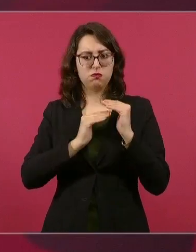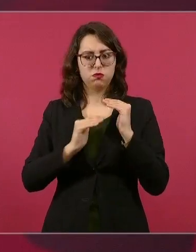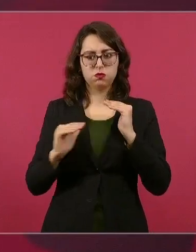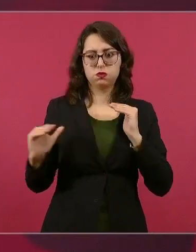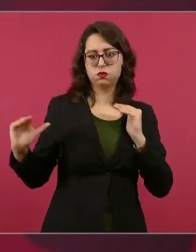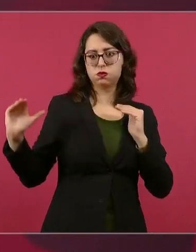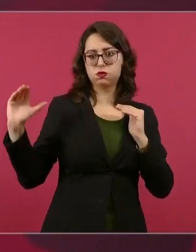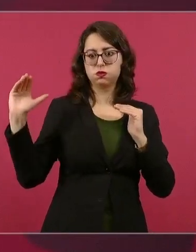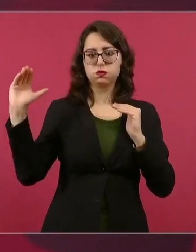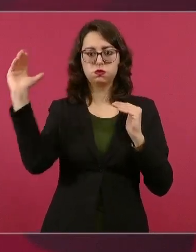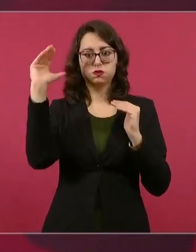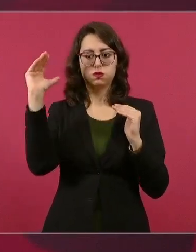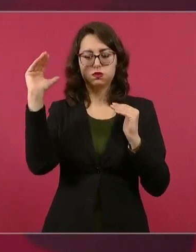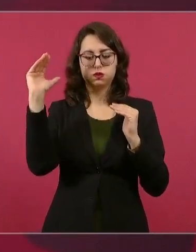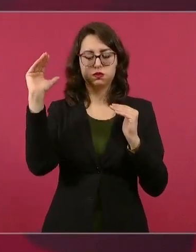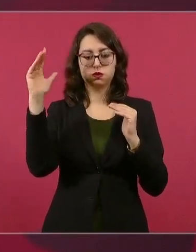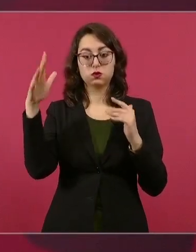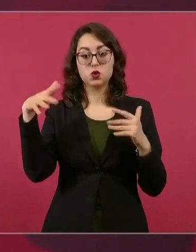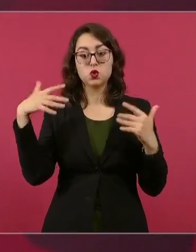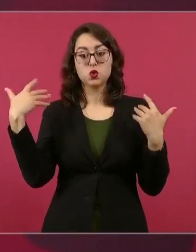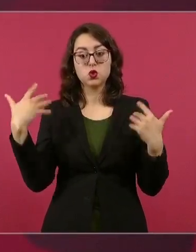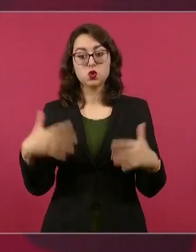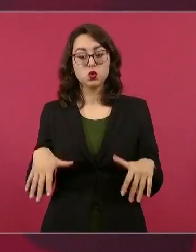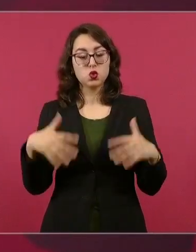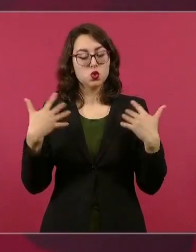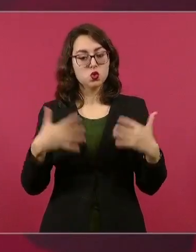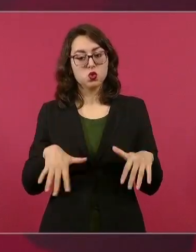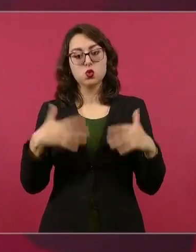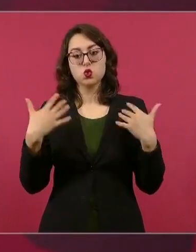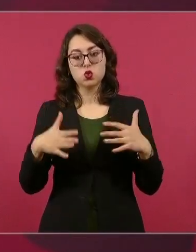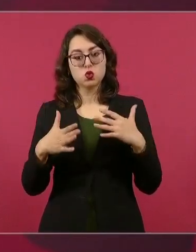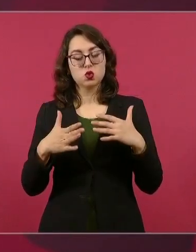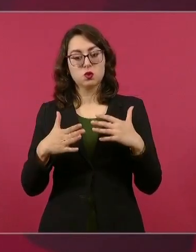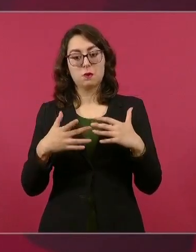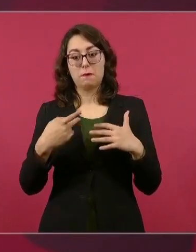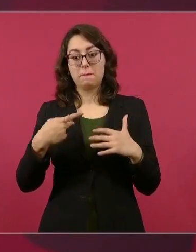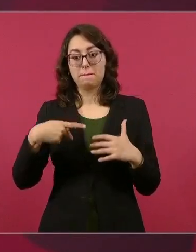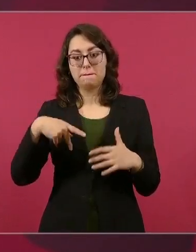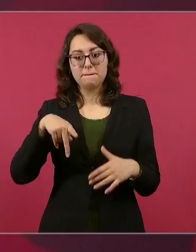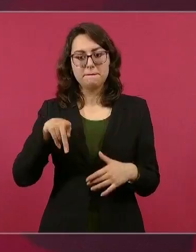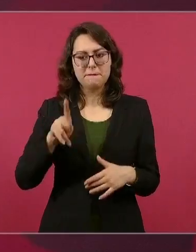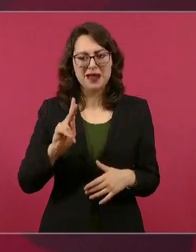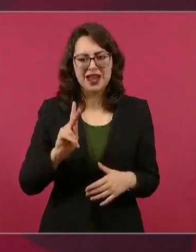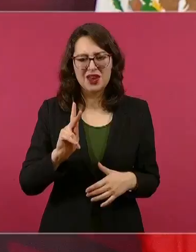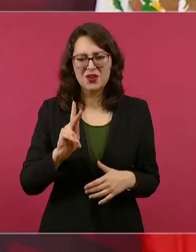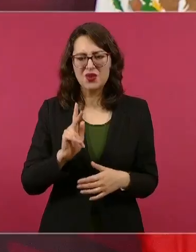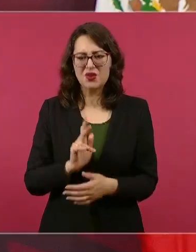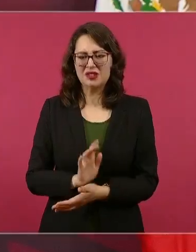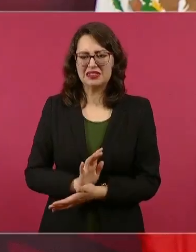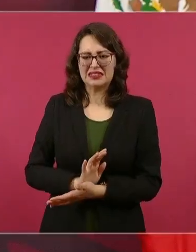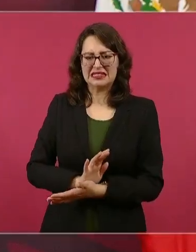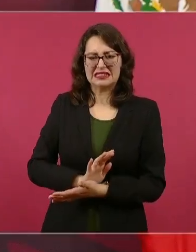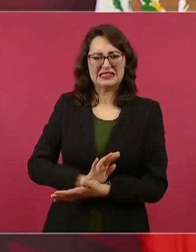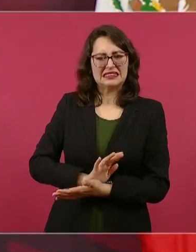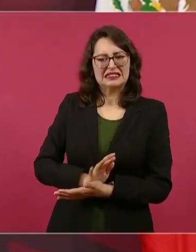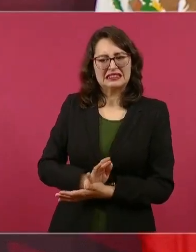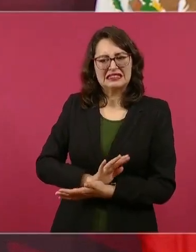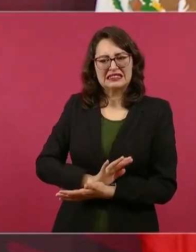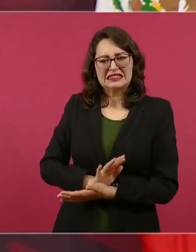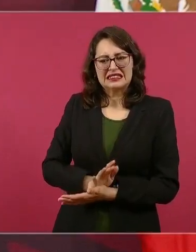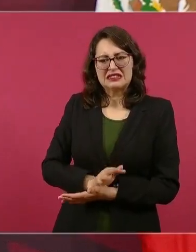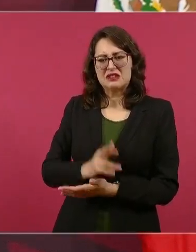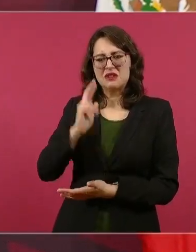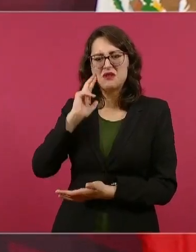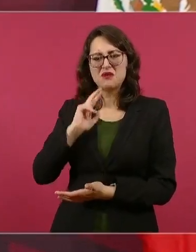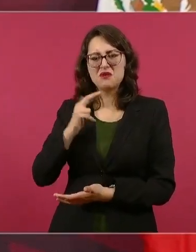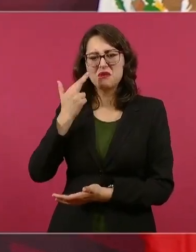académico, con unas posturas de lo más clasista y racista que